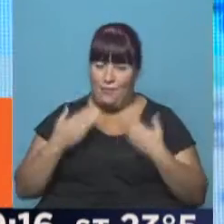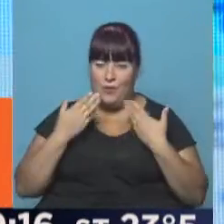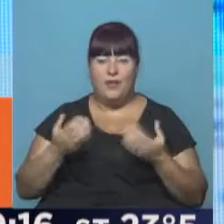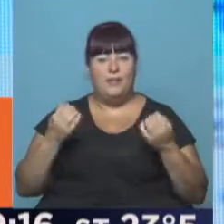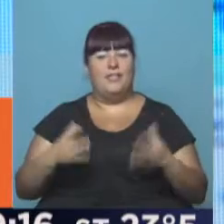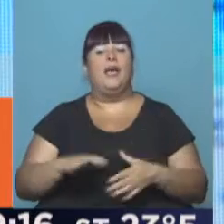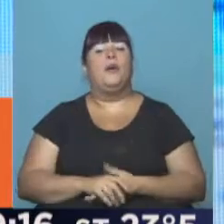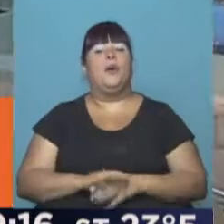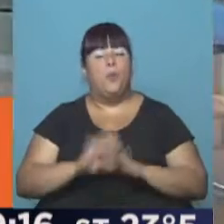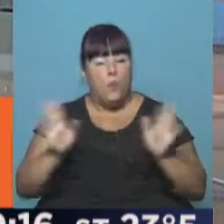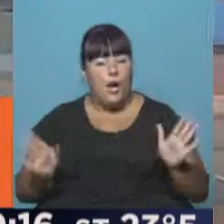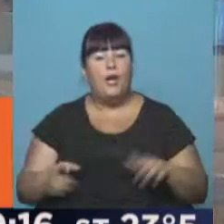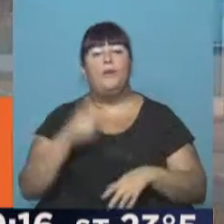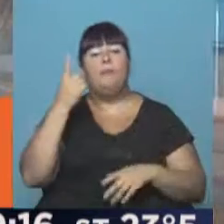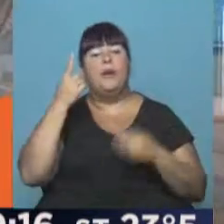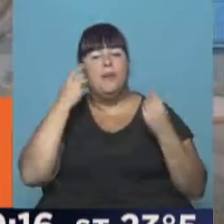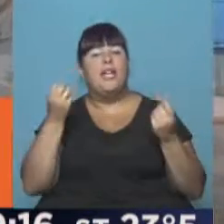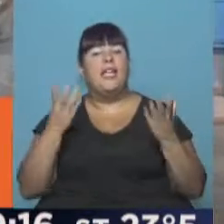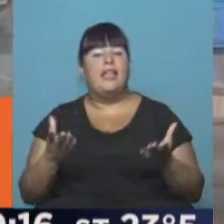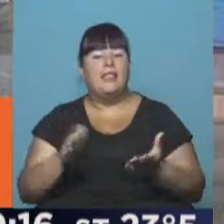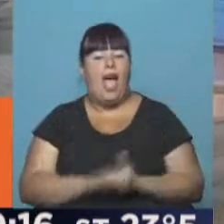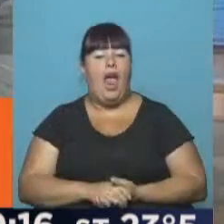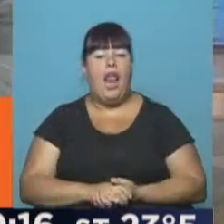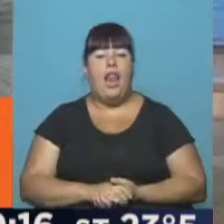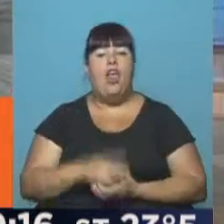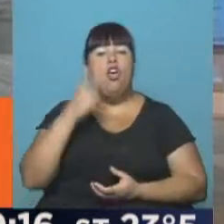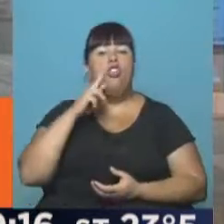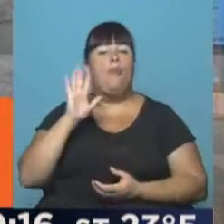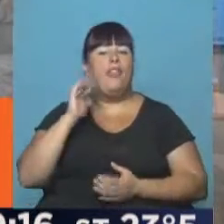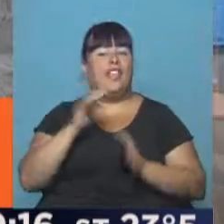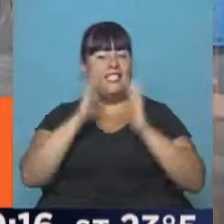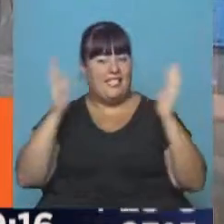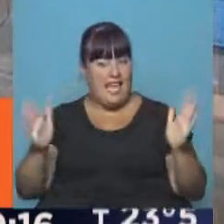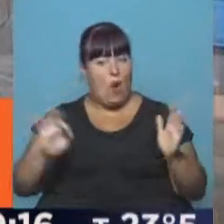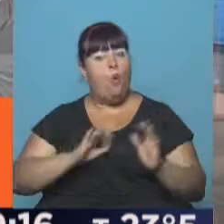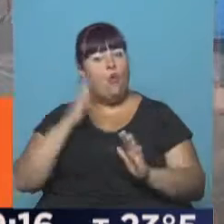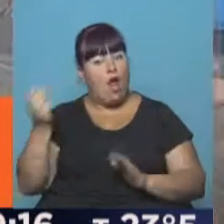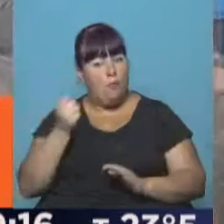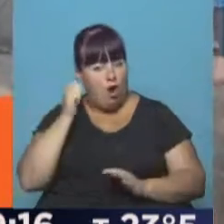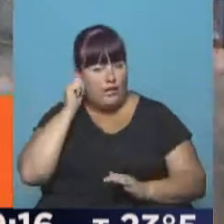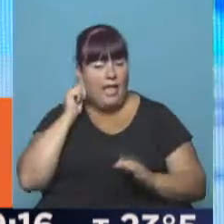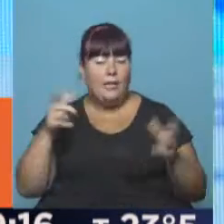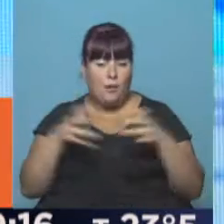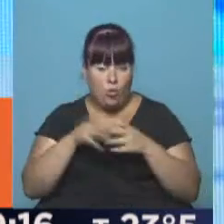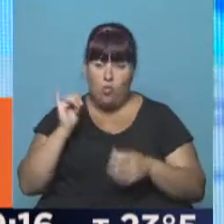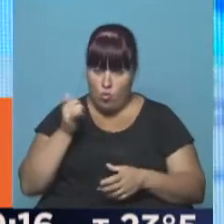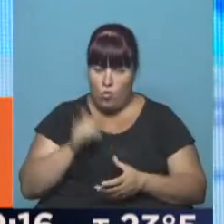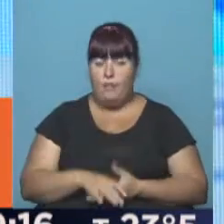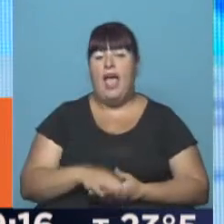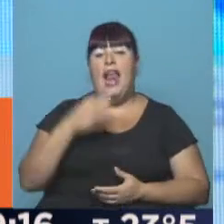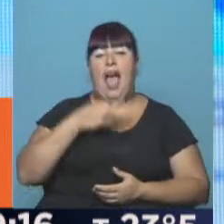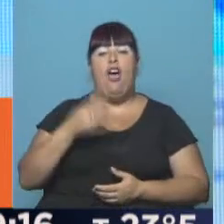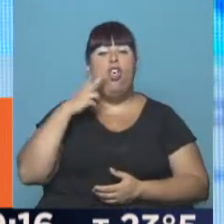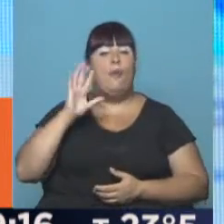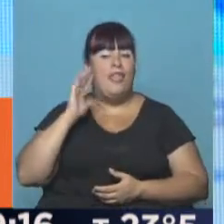bueno a ver un primer balance de lo que ha sido el 2016 ha sido un año importante para este rubro sí la verdad el